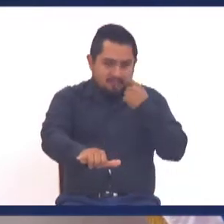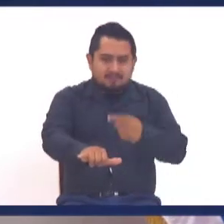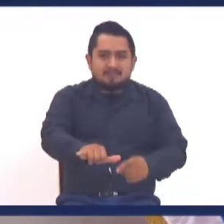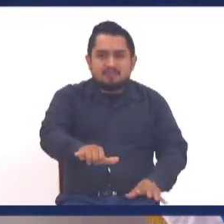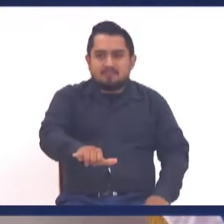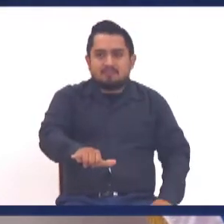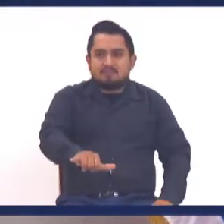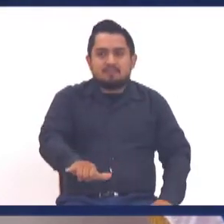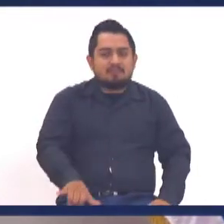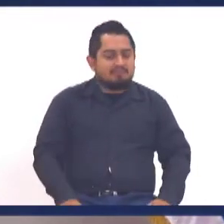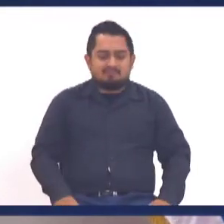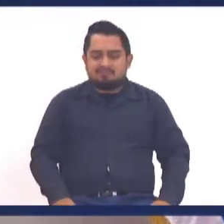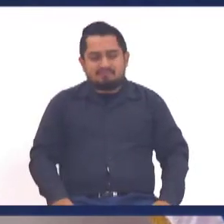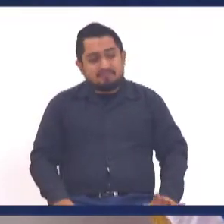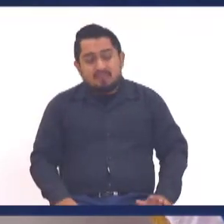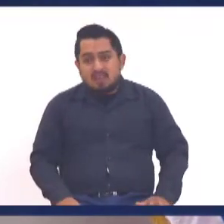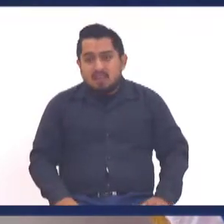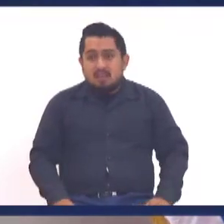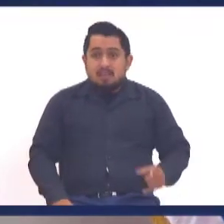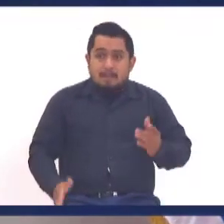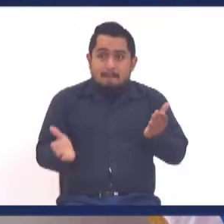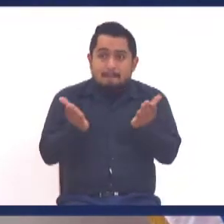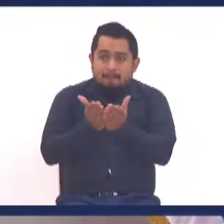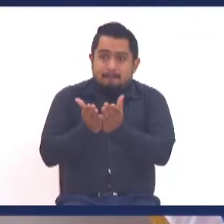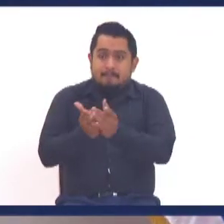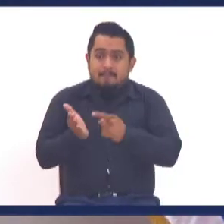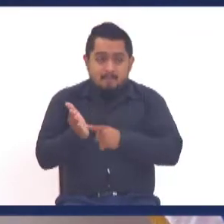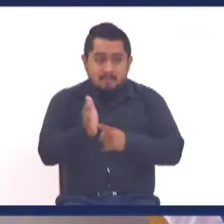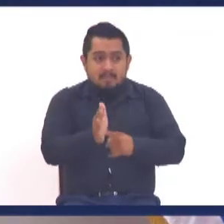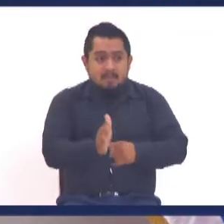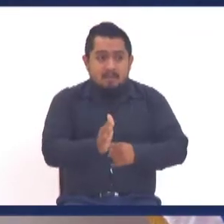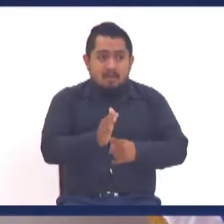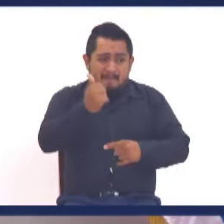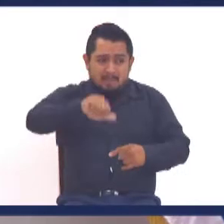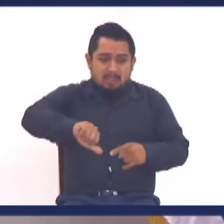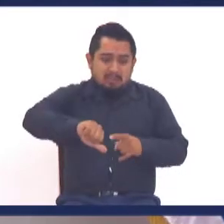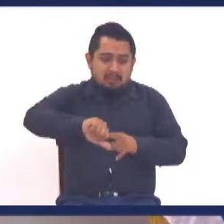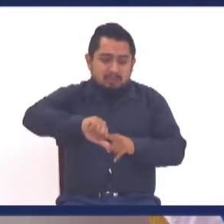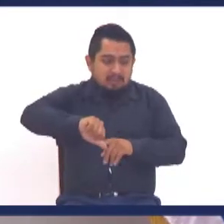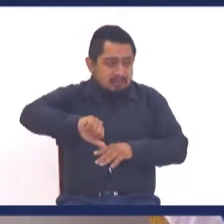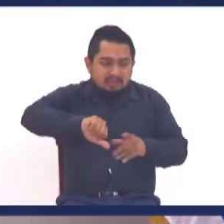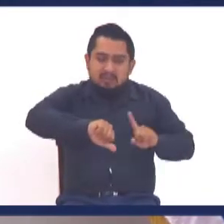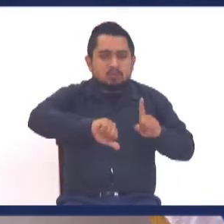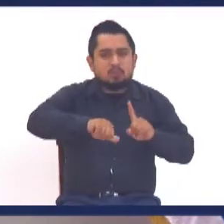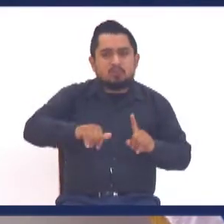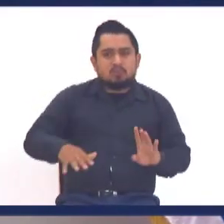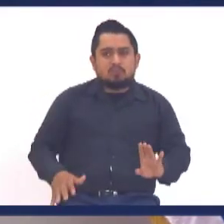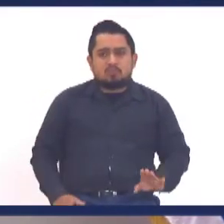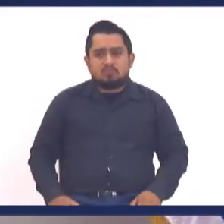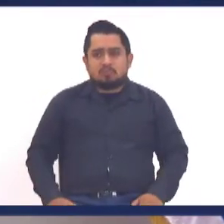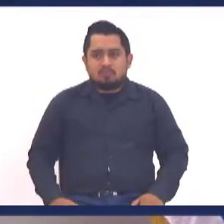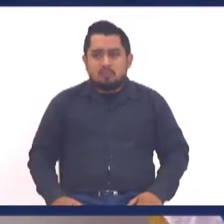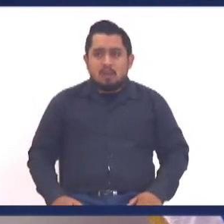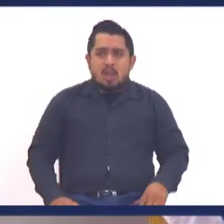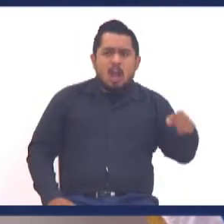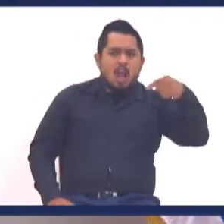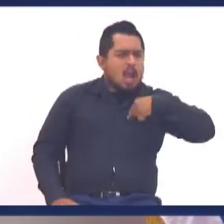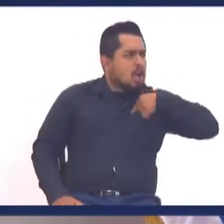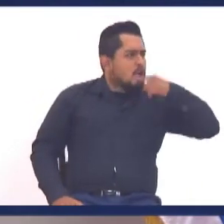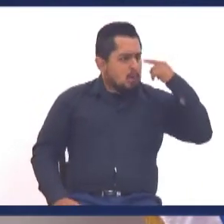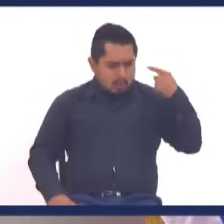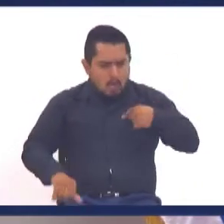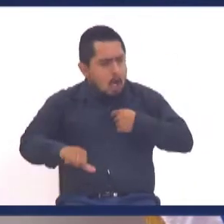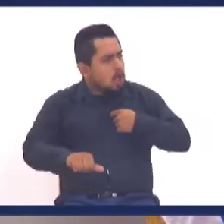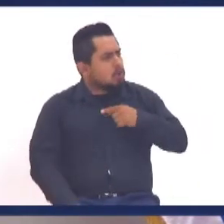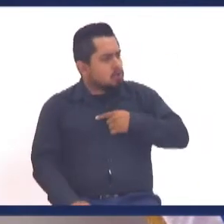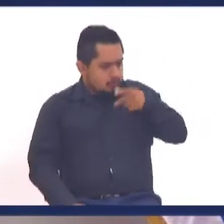no dije porque la biblia dice no país a nadie a no pero yo si me lo quiero sonar a no quiero que me las